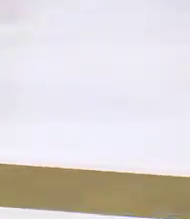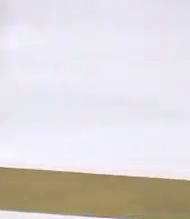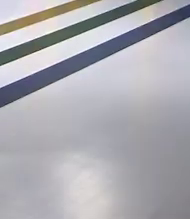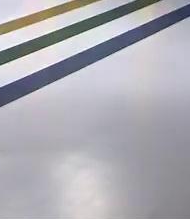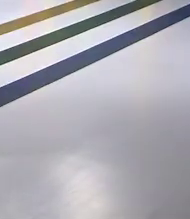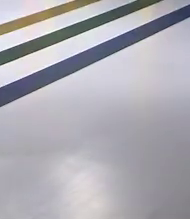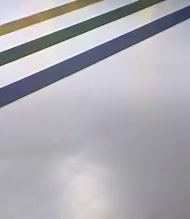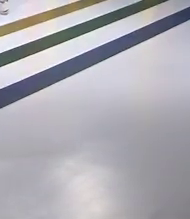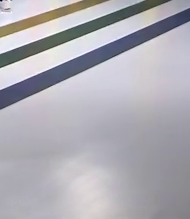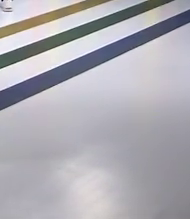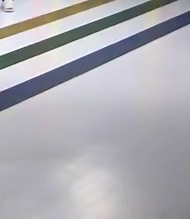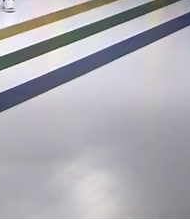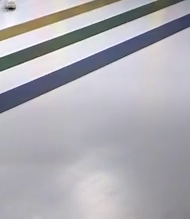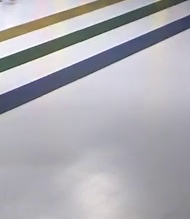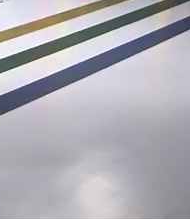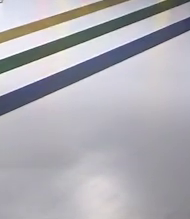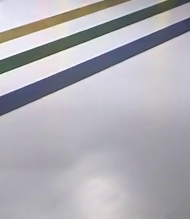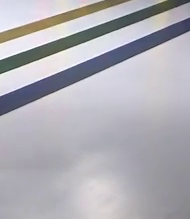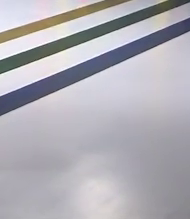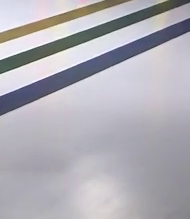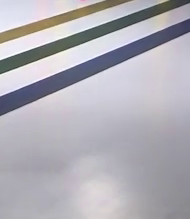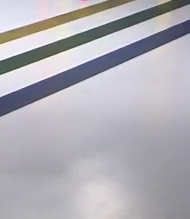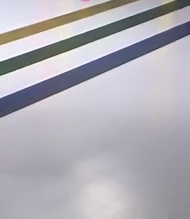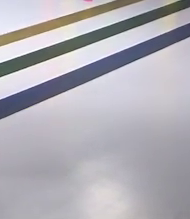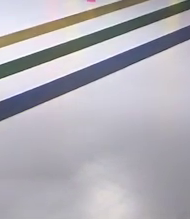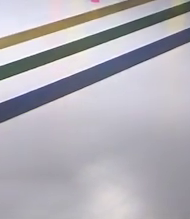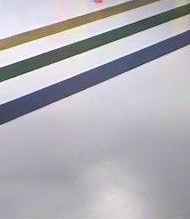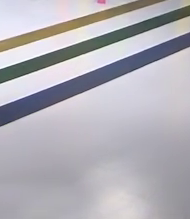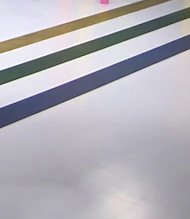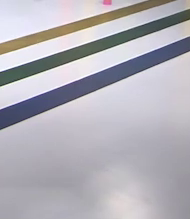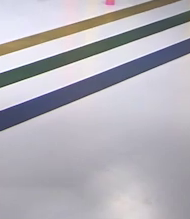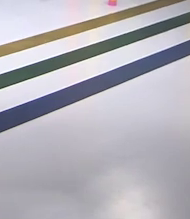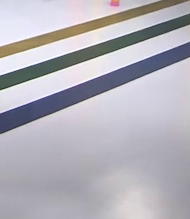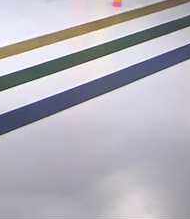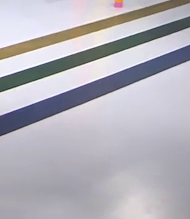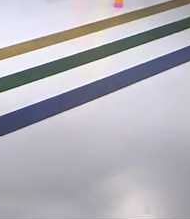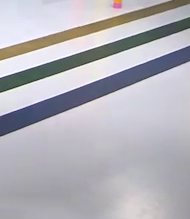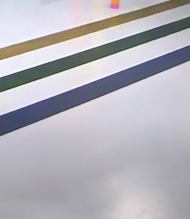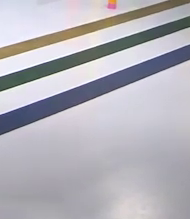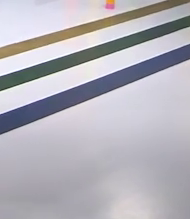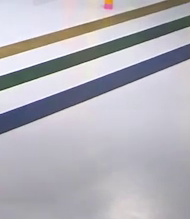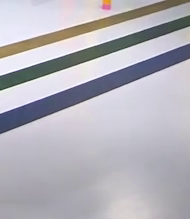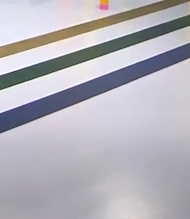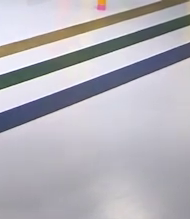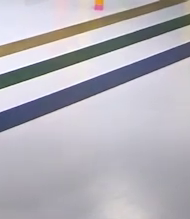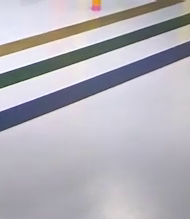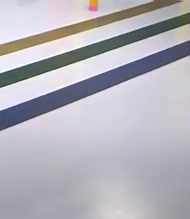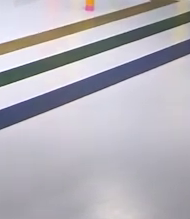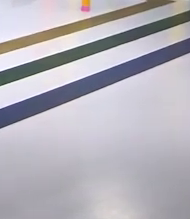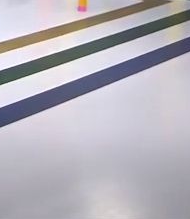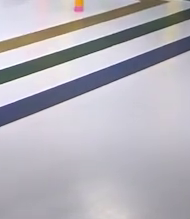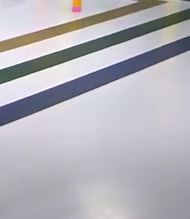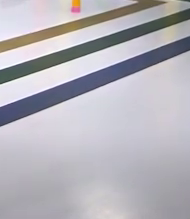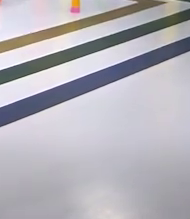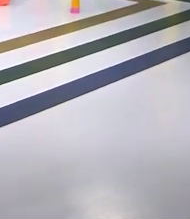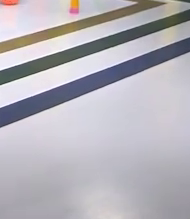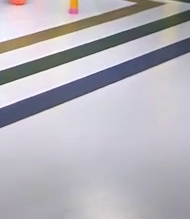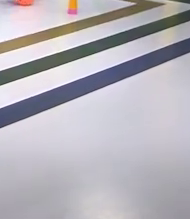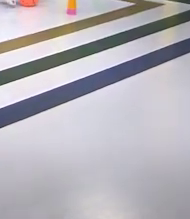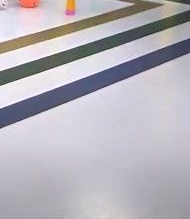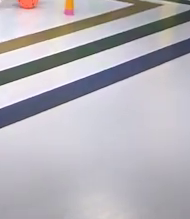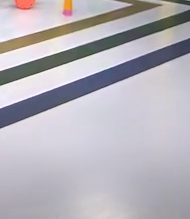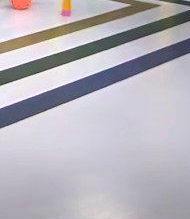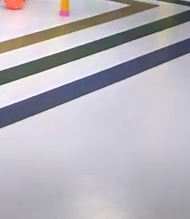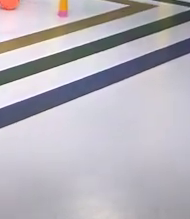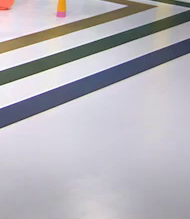hay gente que quieren enfrentar a seguir en el frente a ningún partido pero no es mi pelota con